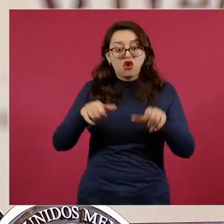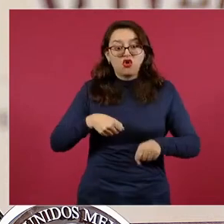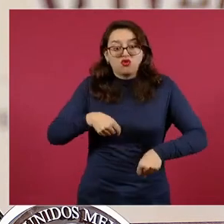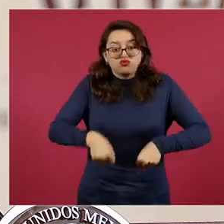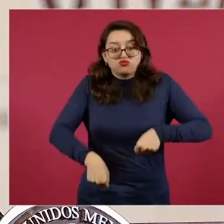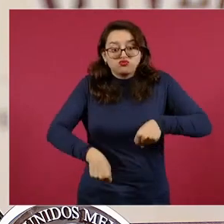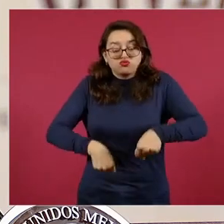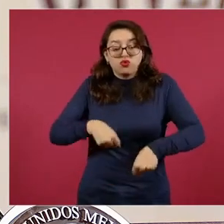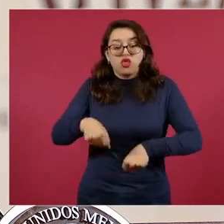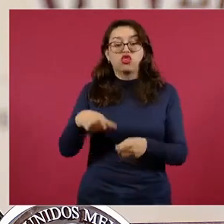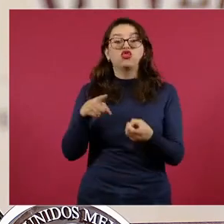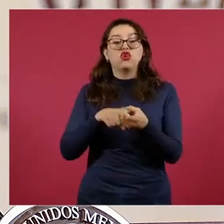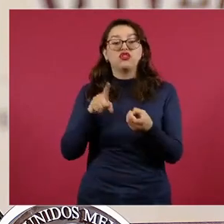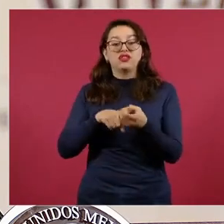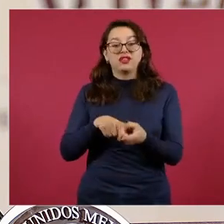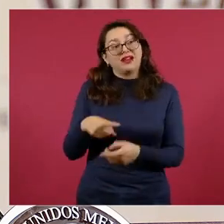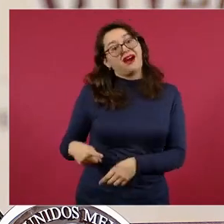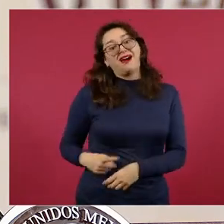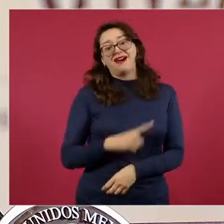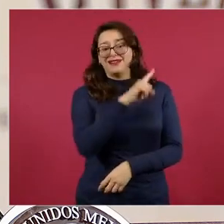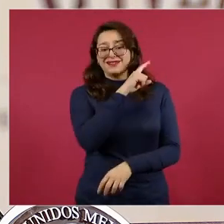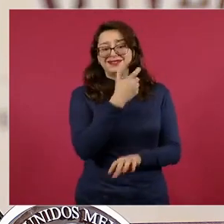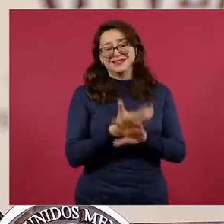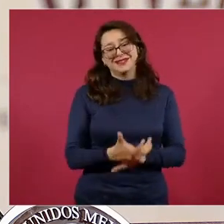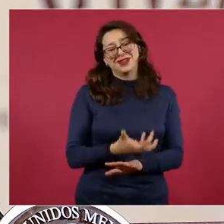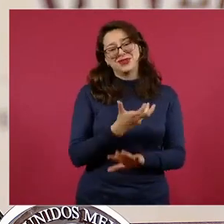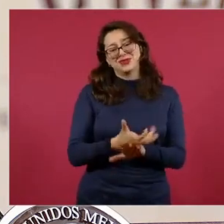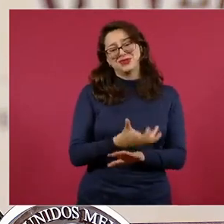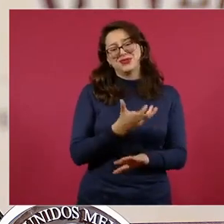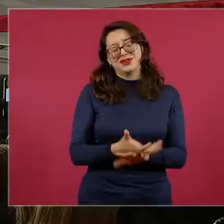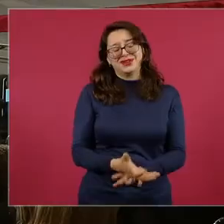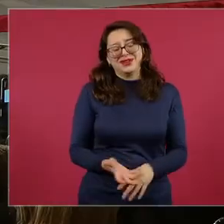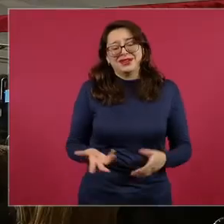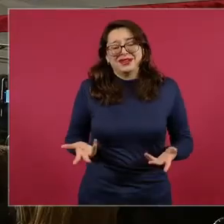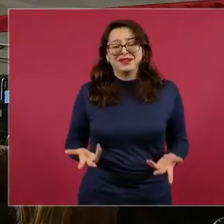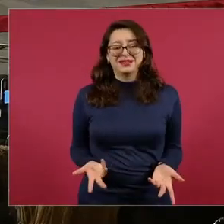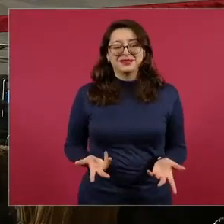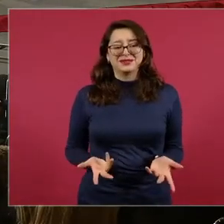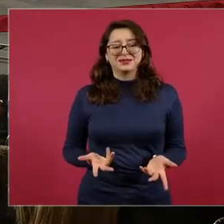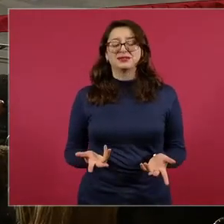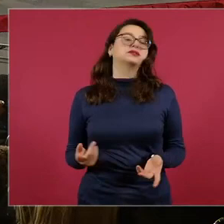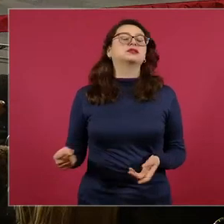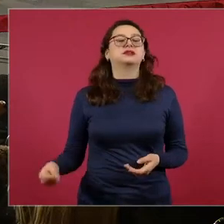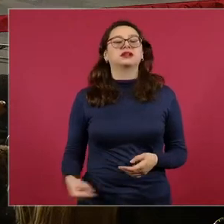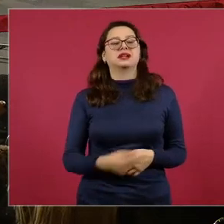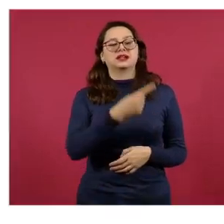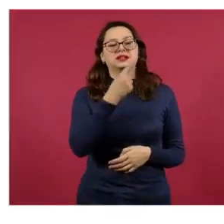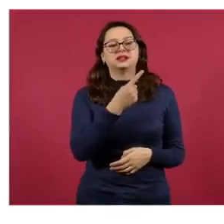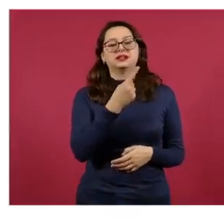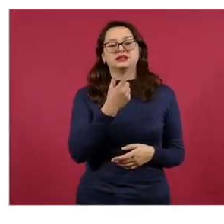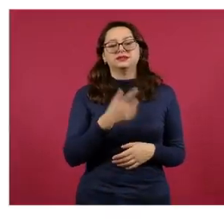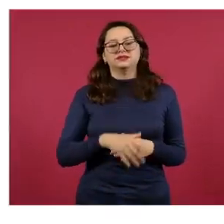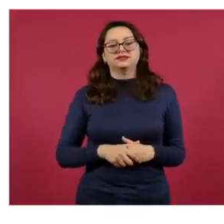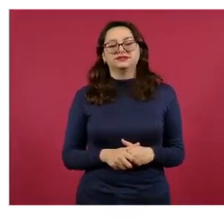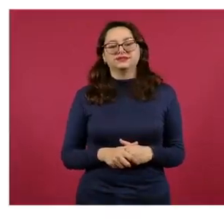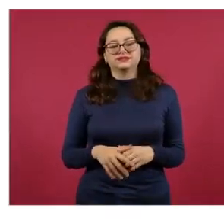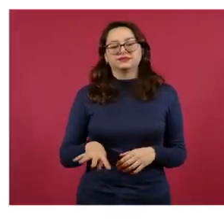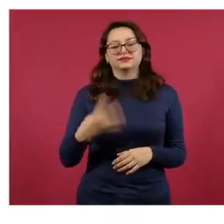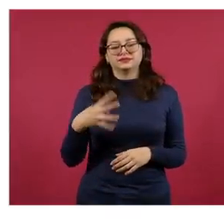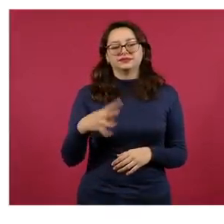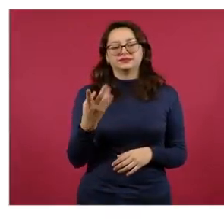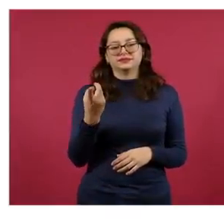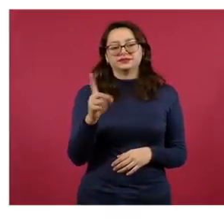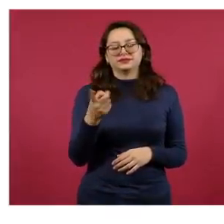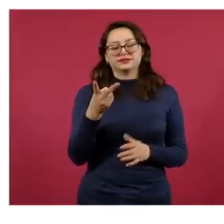New Jersey, Estados Unidos, cuando el vacuno ingresó a las vías del tren en la estación Newark Penn el 14